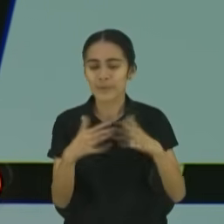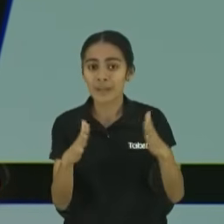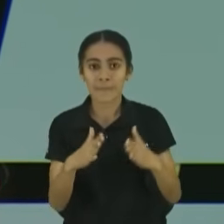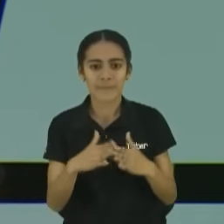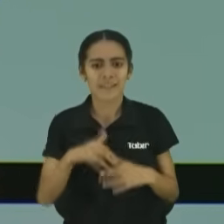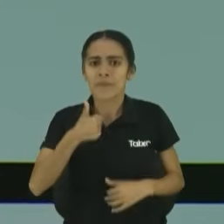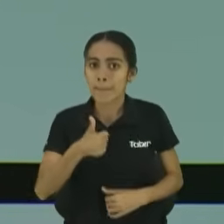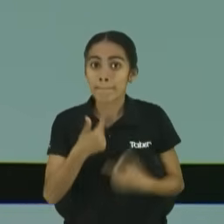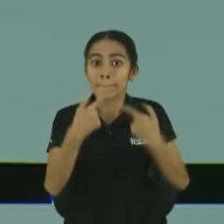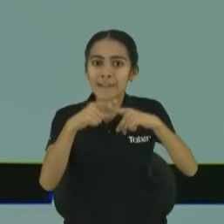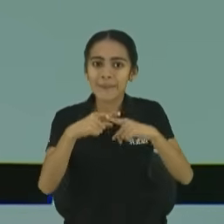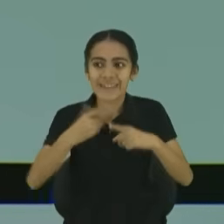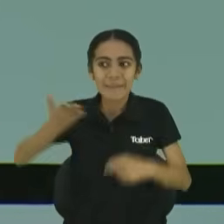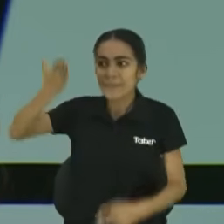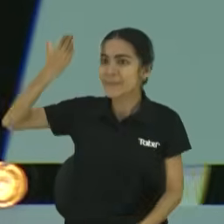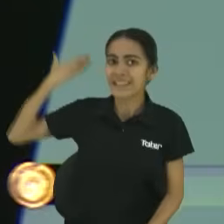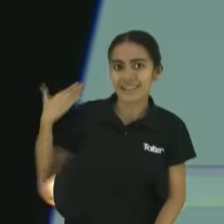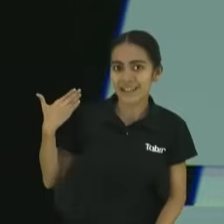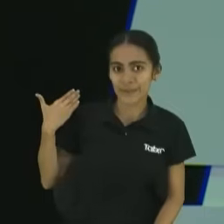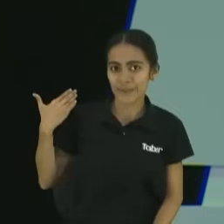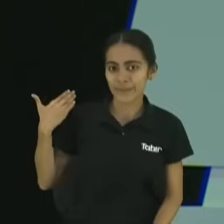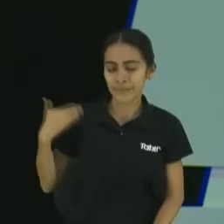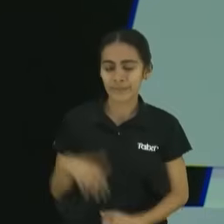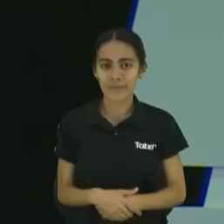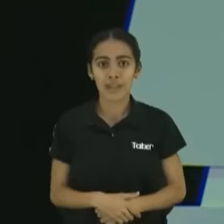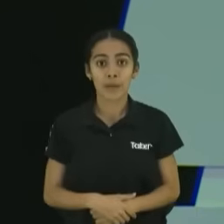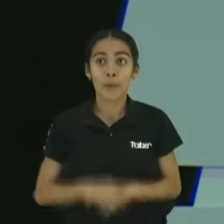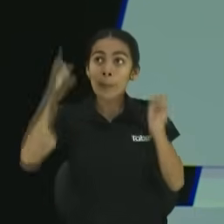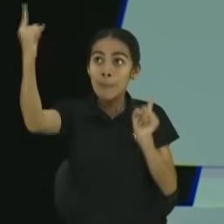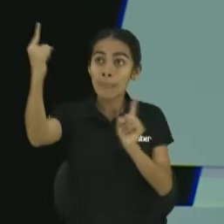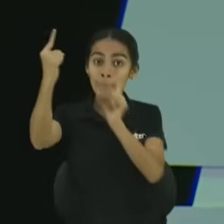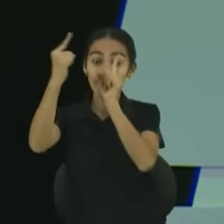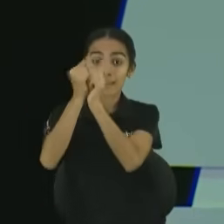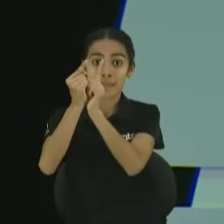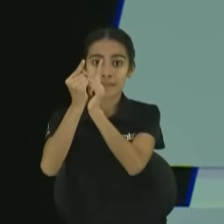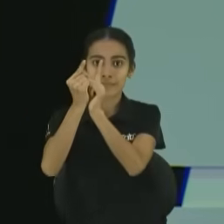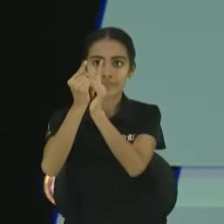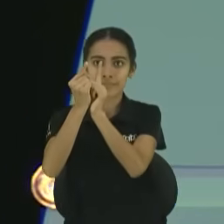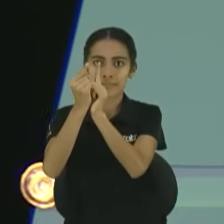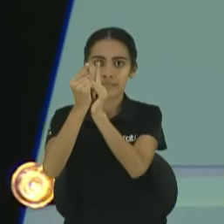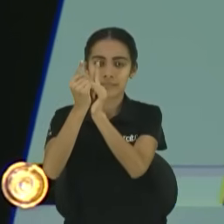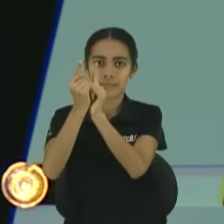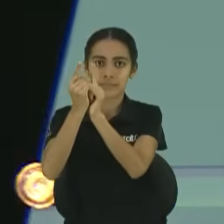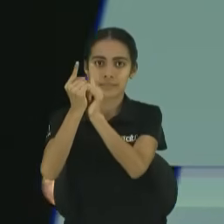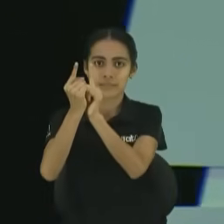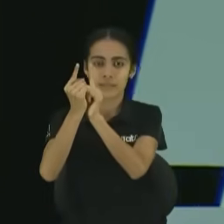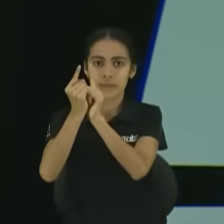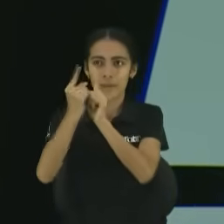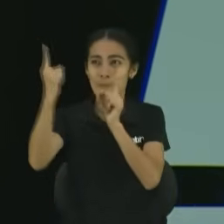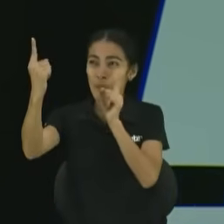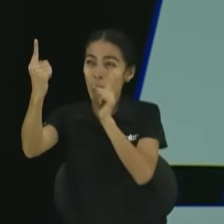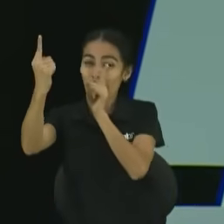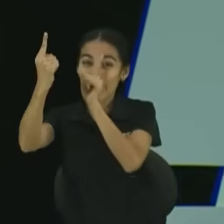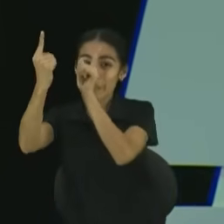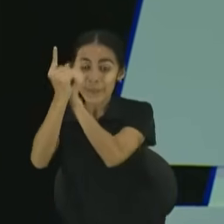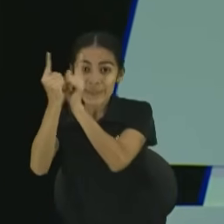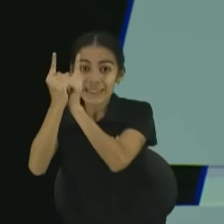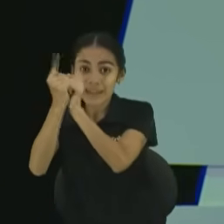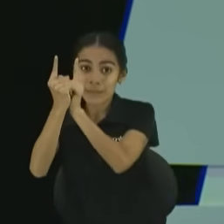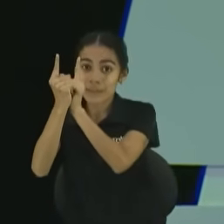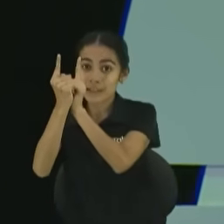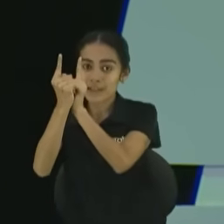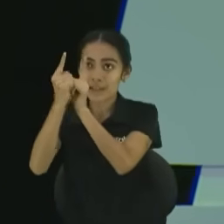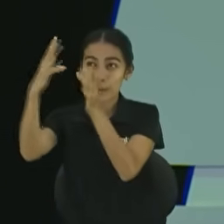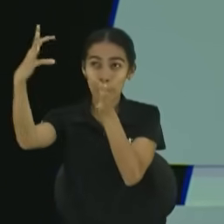pasó. Cuando usted se encuentra con Dios, no fue per se, déjeme, no le quiero confundir, quiero que me entienda